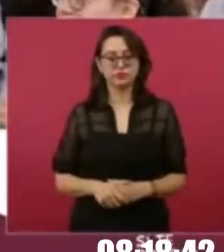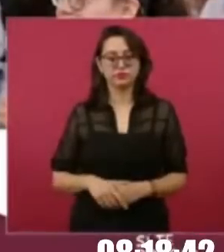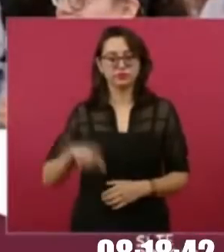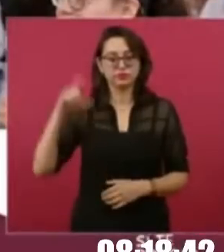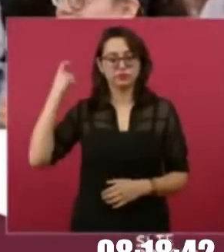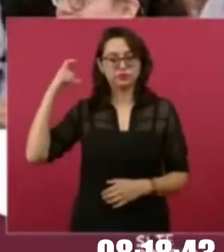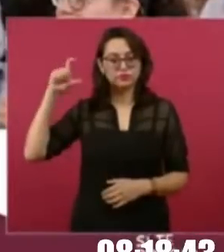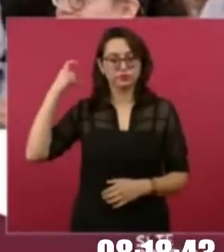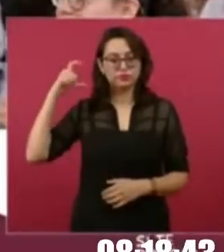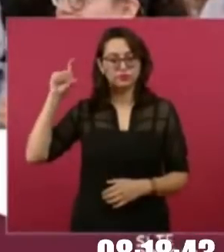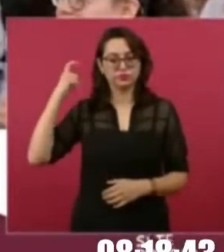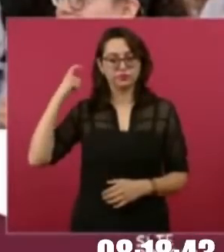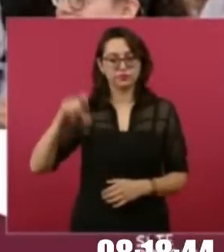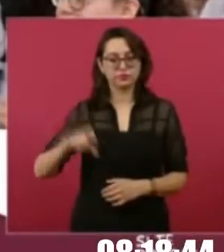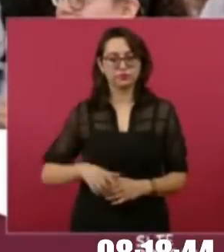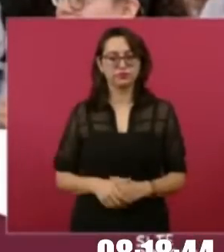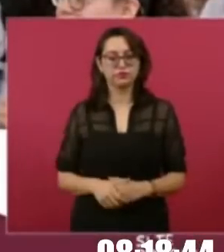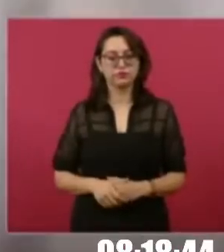Querétaro